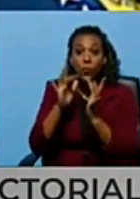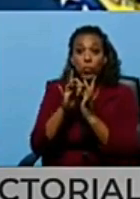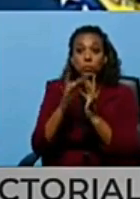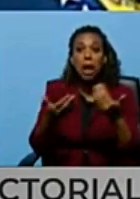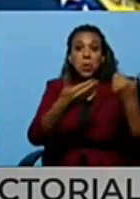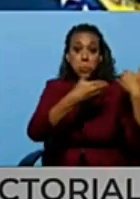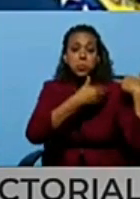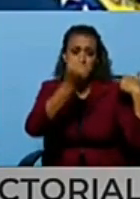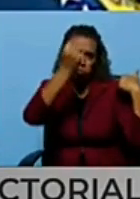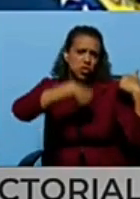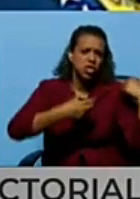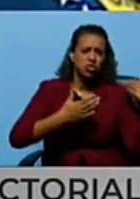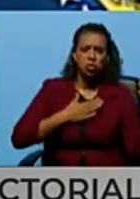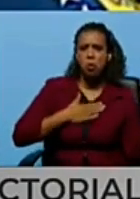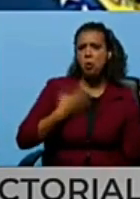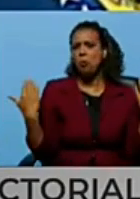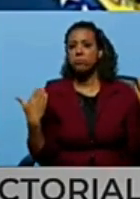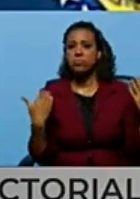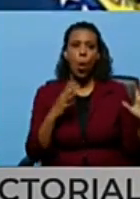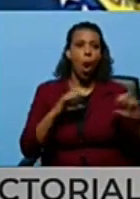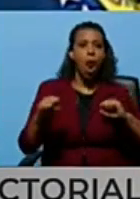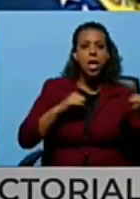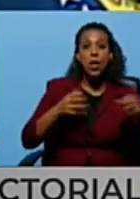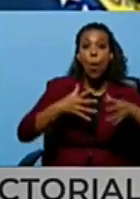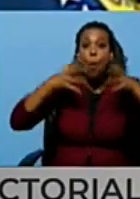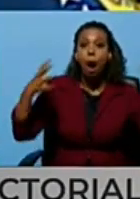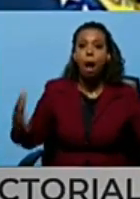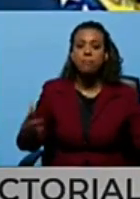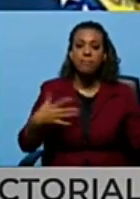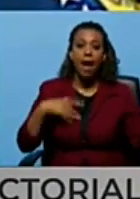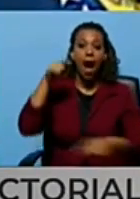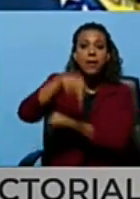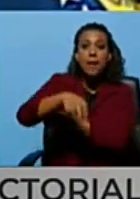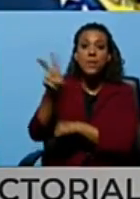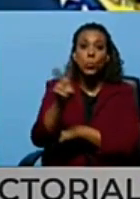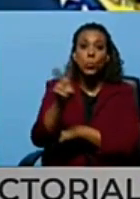asume, que venía una operación grande en Venezuela, que no tenía la fecha.